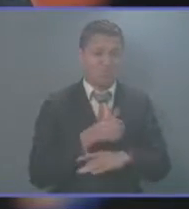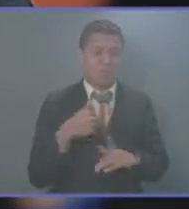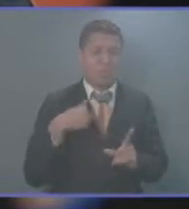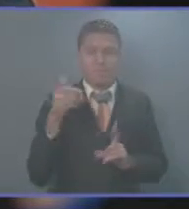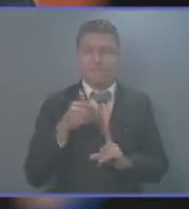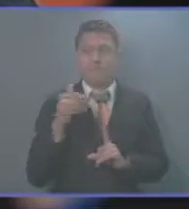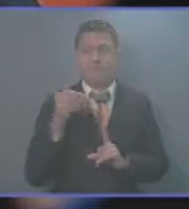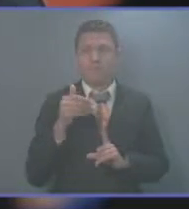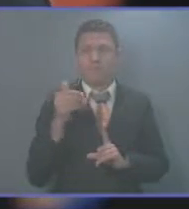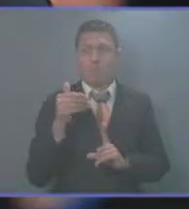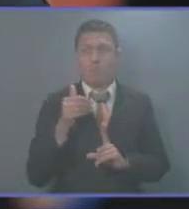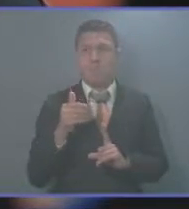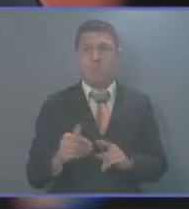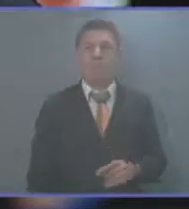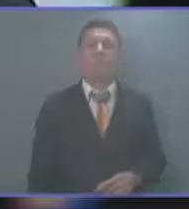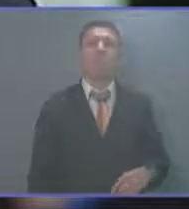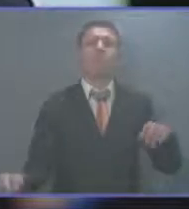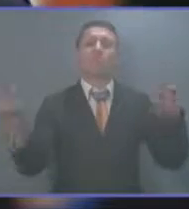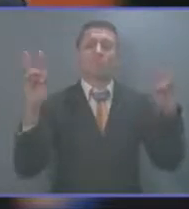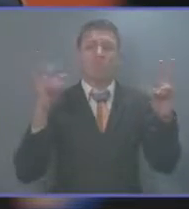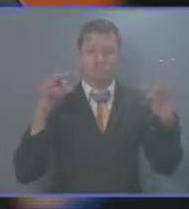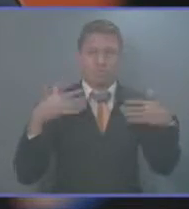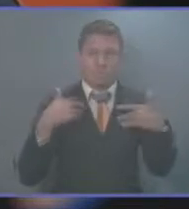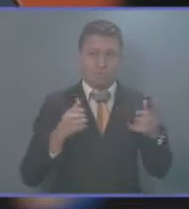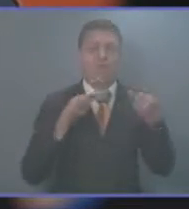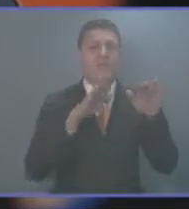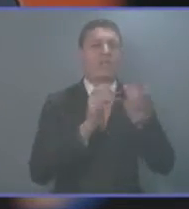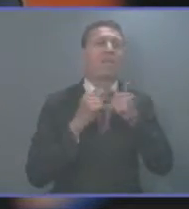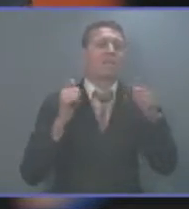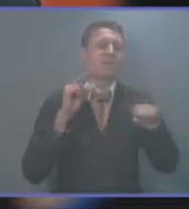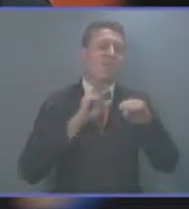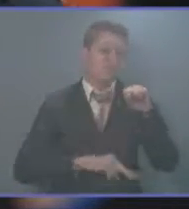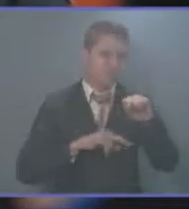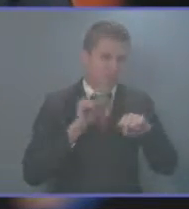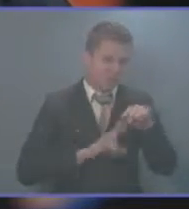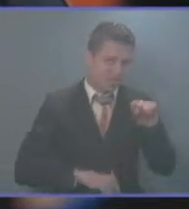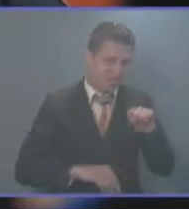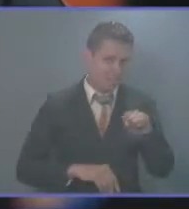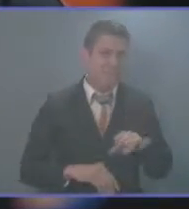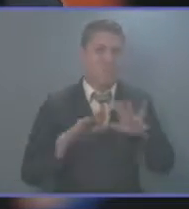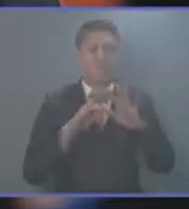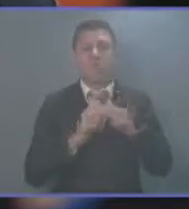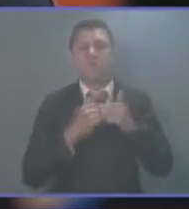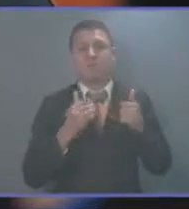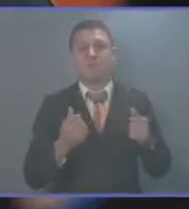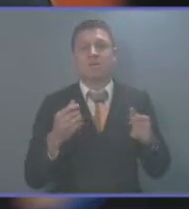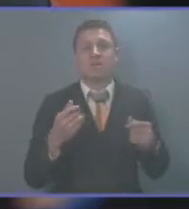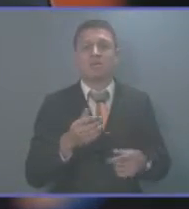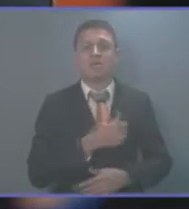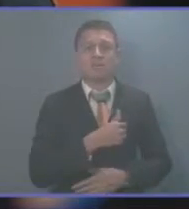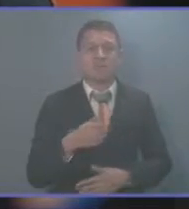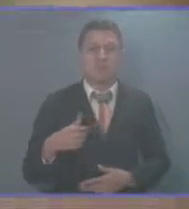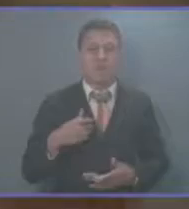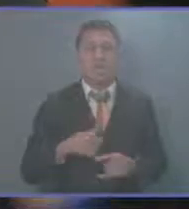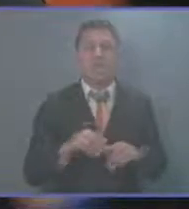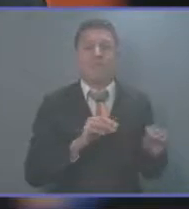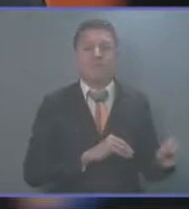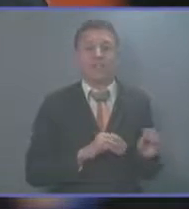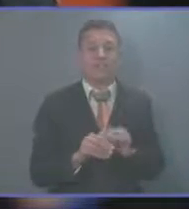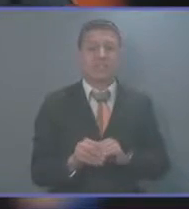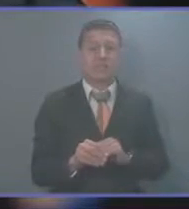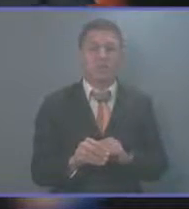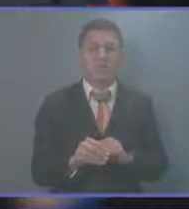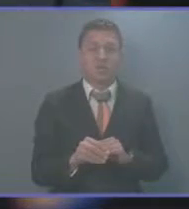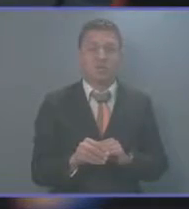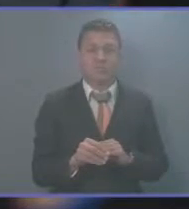Educación. En salud, los 10 millones, 9 millones para medicina. Hemos estado aprobando